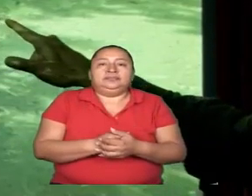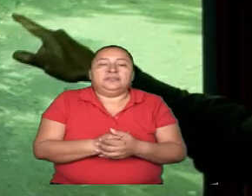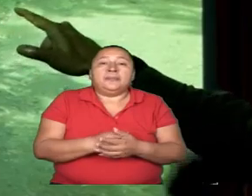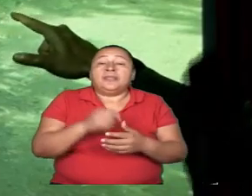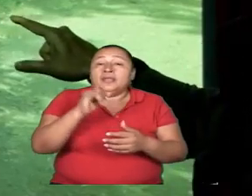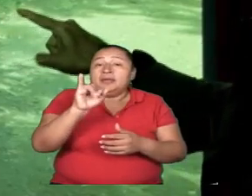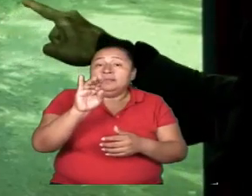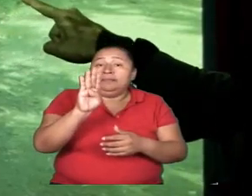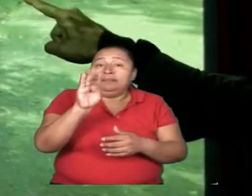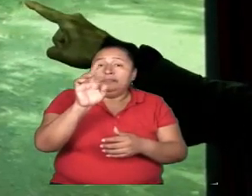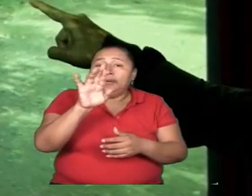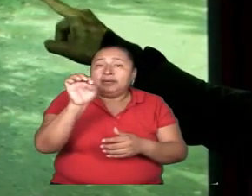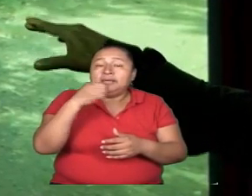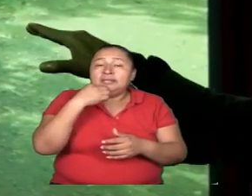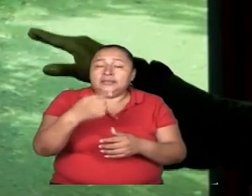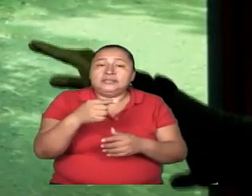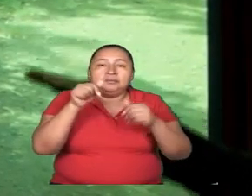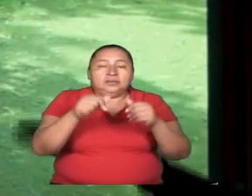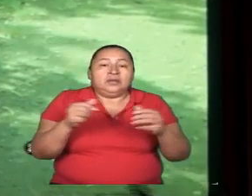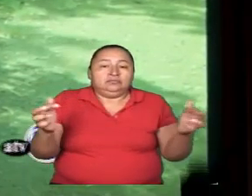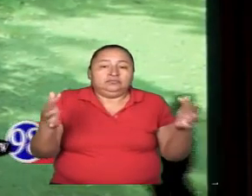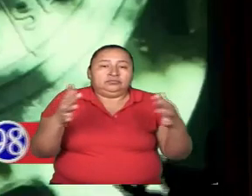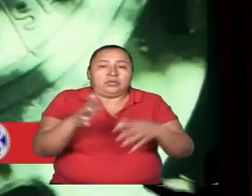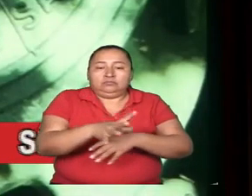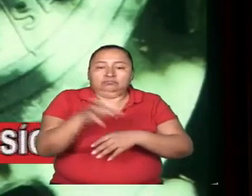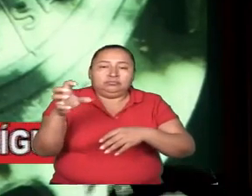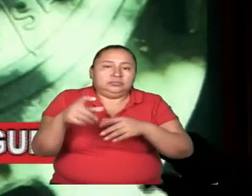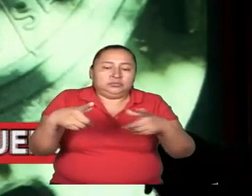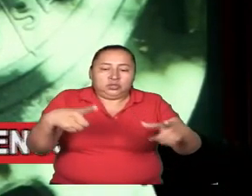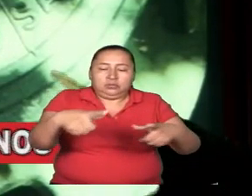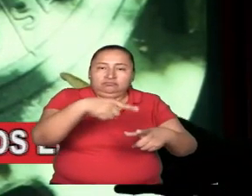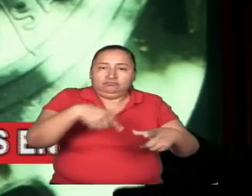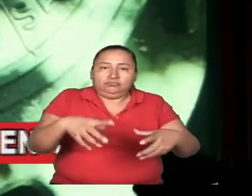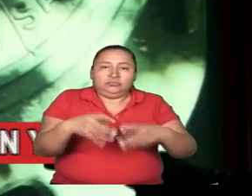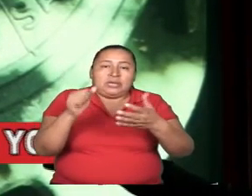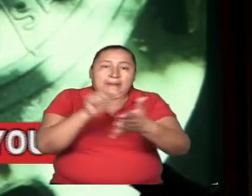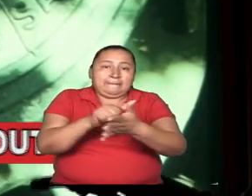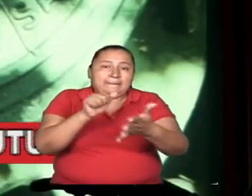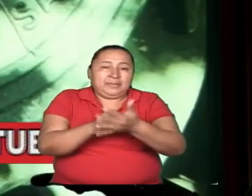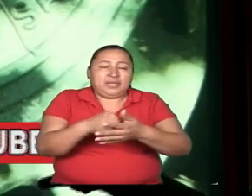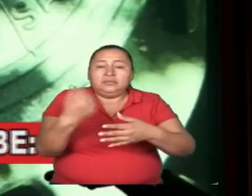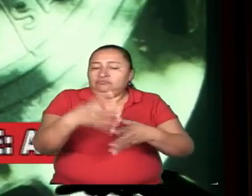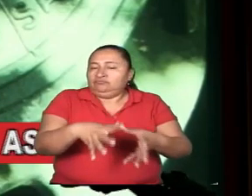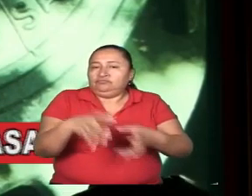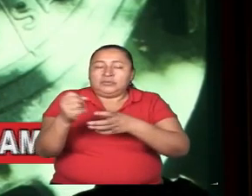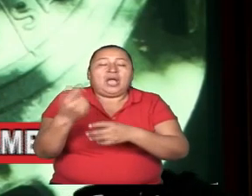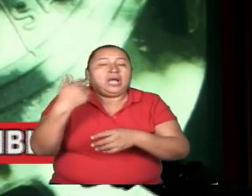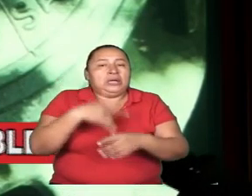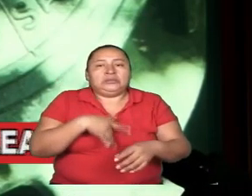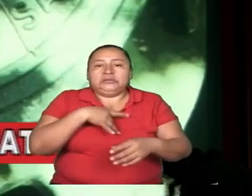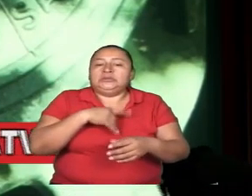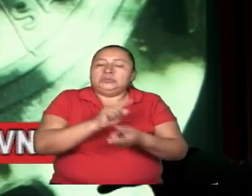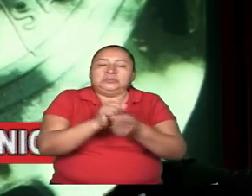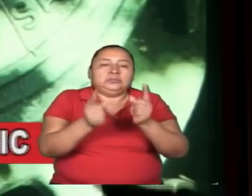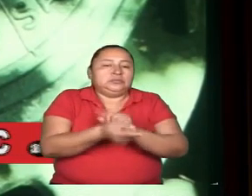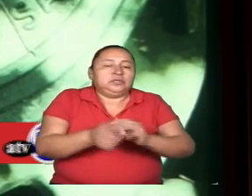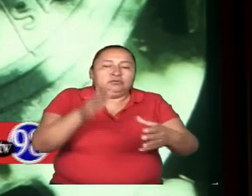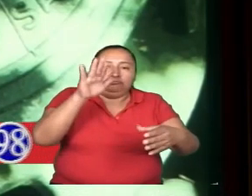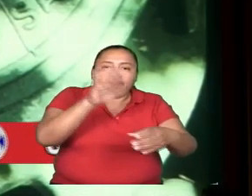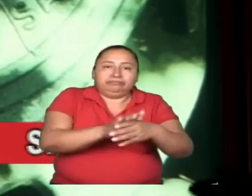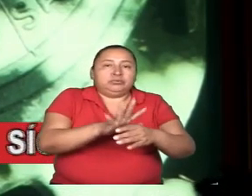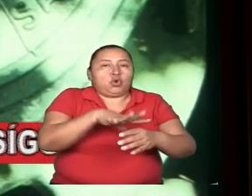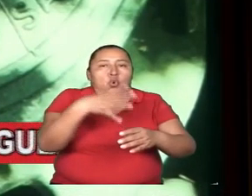ingeniero Barrera también informó que ante el masivo robo de tapas de manjoles fabricadas de metal, la empresa procederá a la reposición de tapas